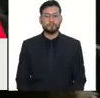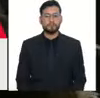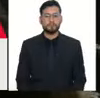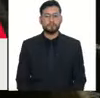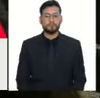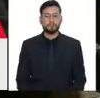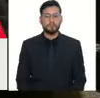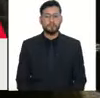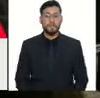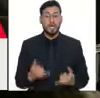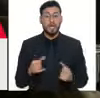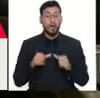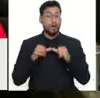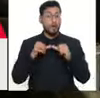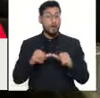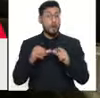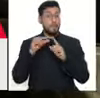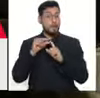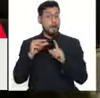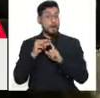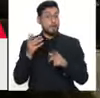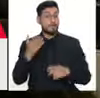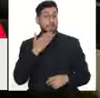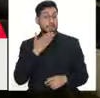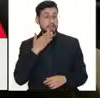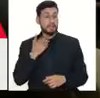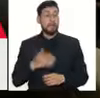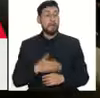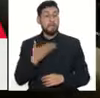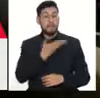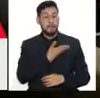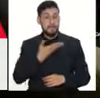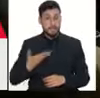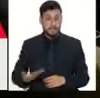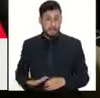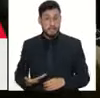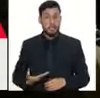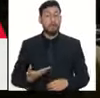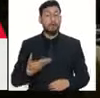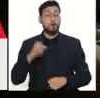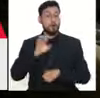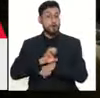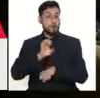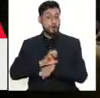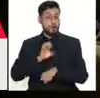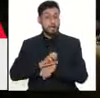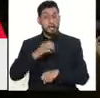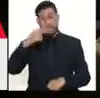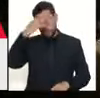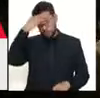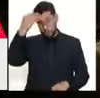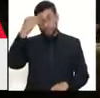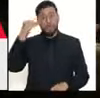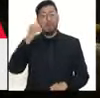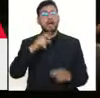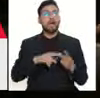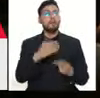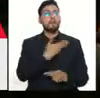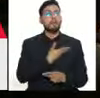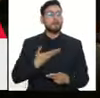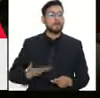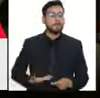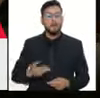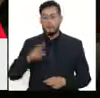A continuación vamos a escuchar las palabras tanto del presidente de Ecuador, Daniel Noboa, y de la